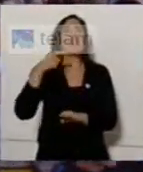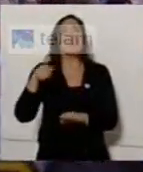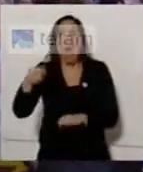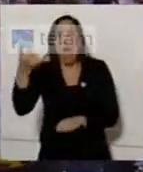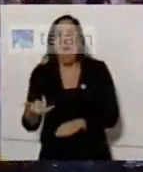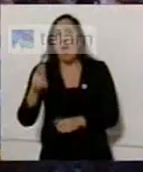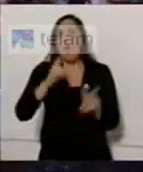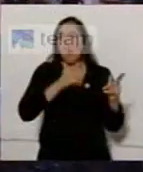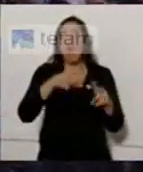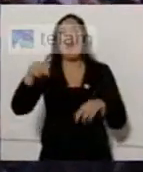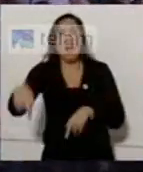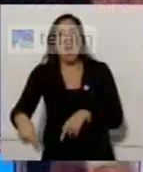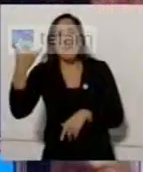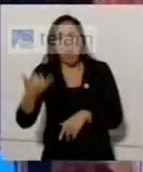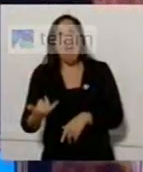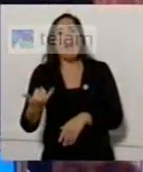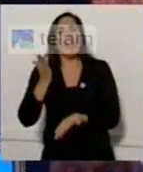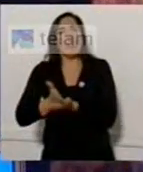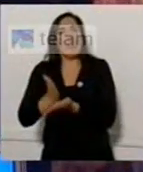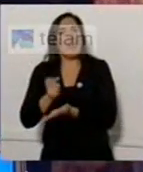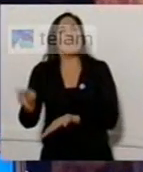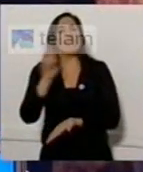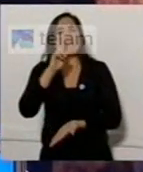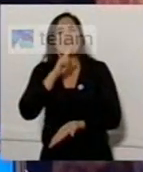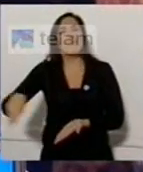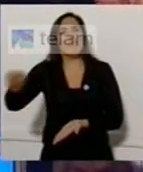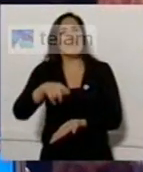instrumentos y herramientas para pelear sus derechos.